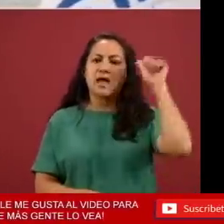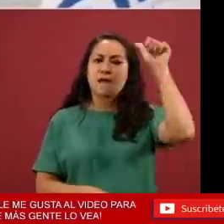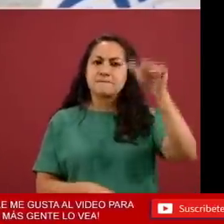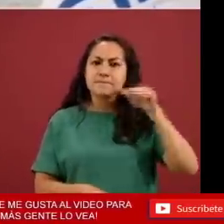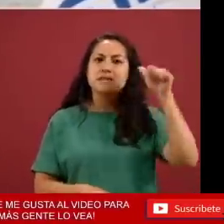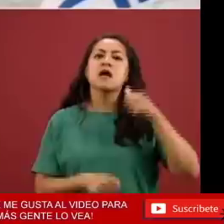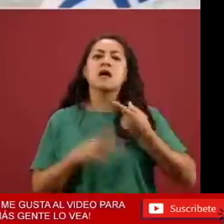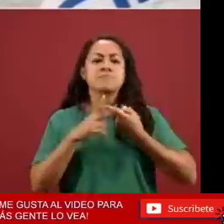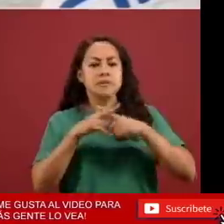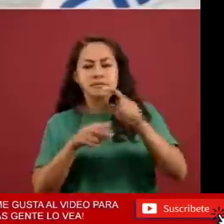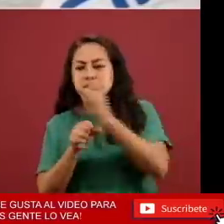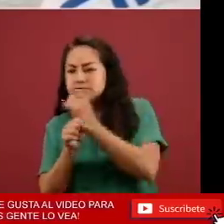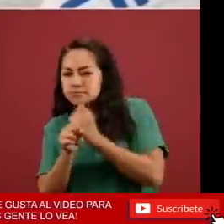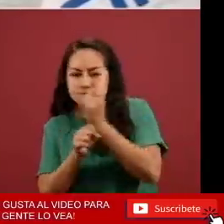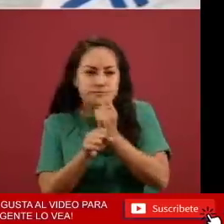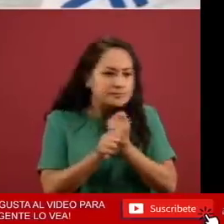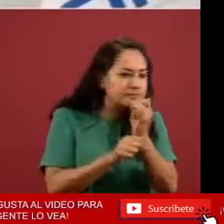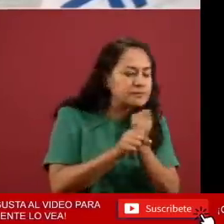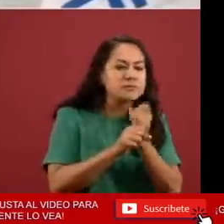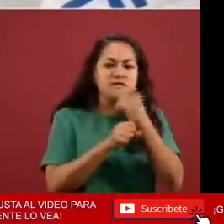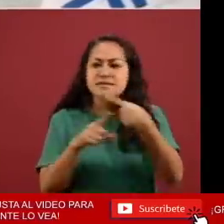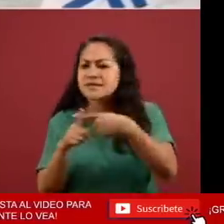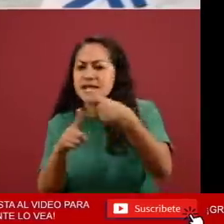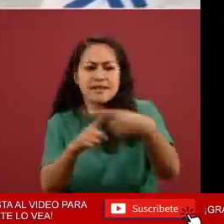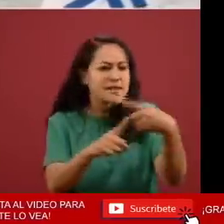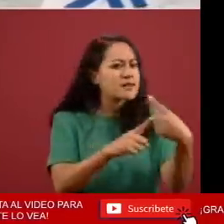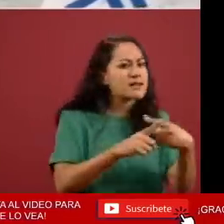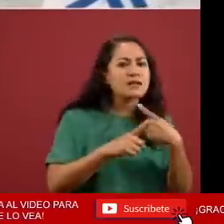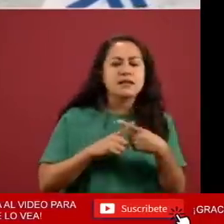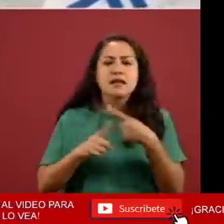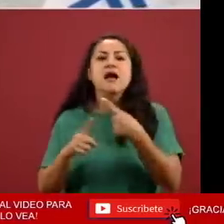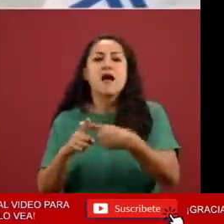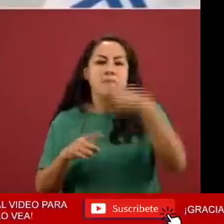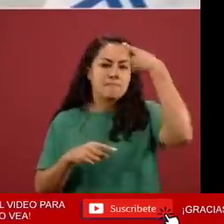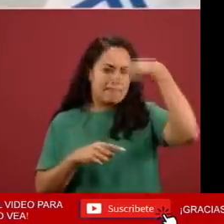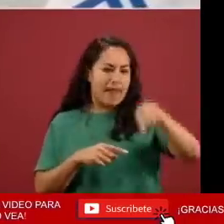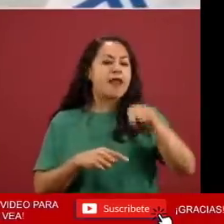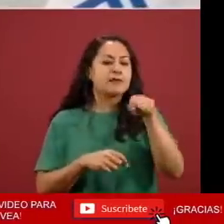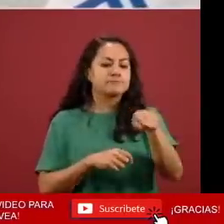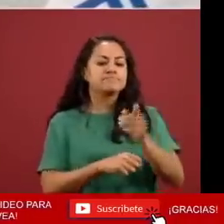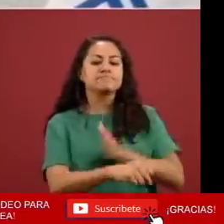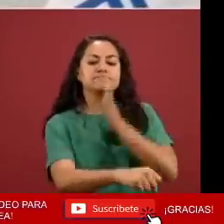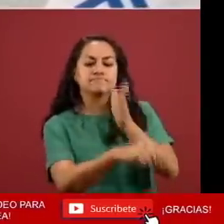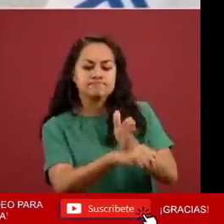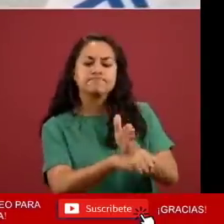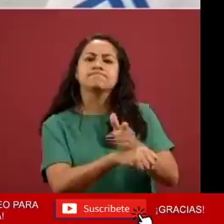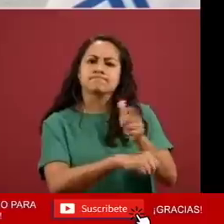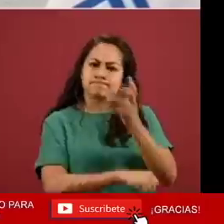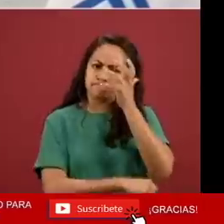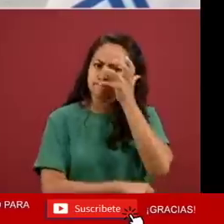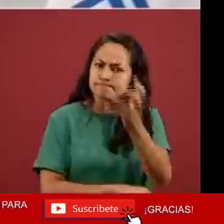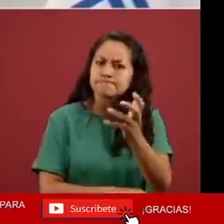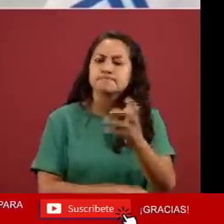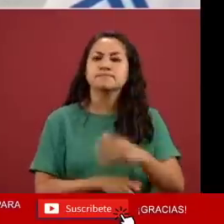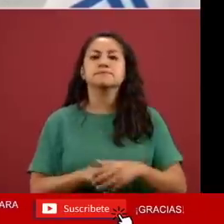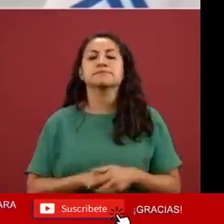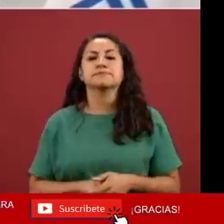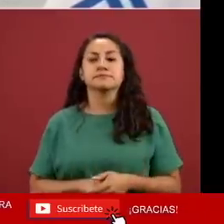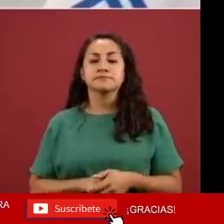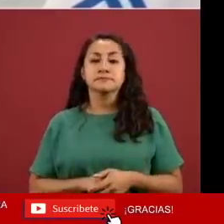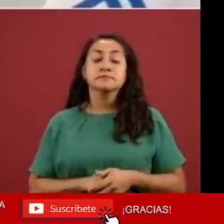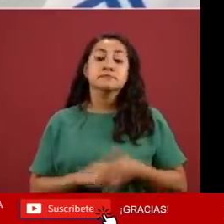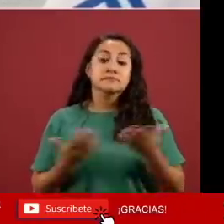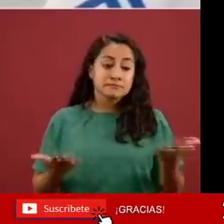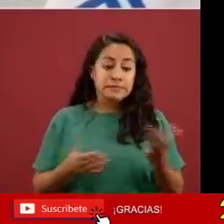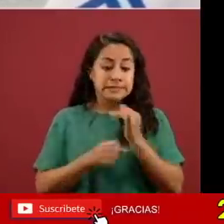investigación con la finalidad de ejercer acción penal en contra de los presuntos responsables del resultado